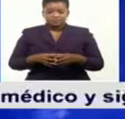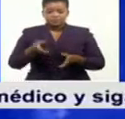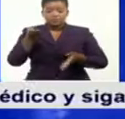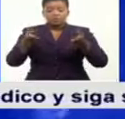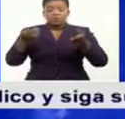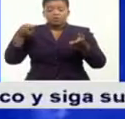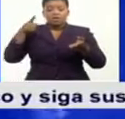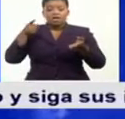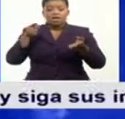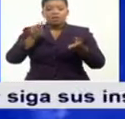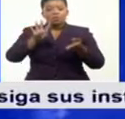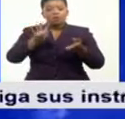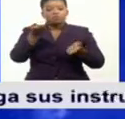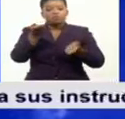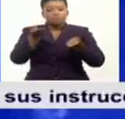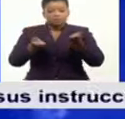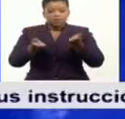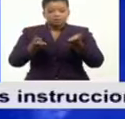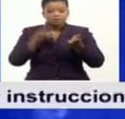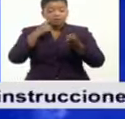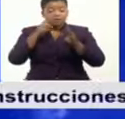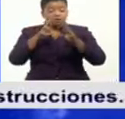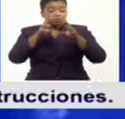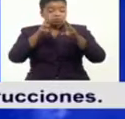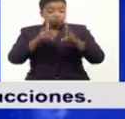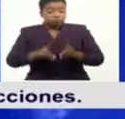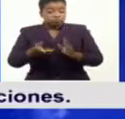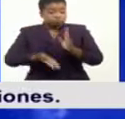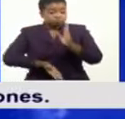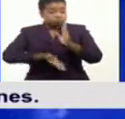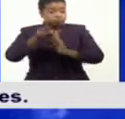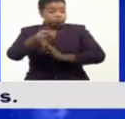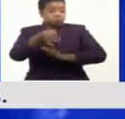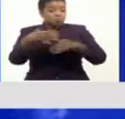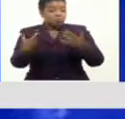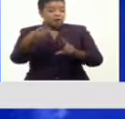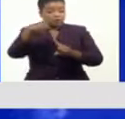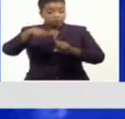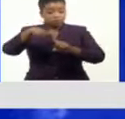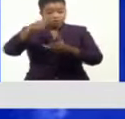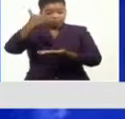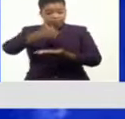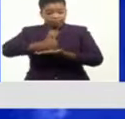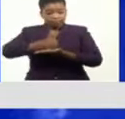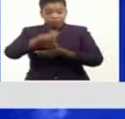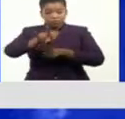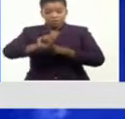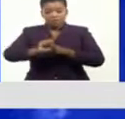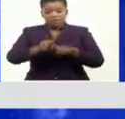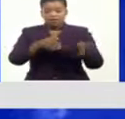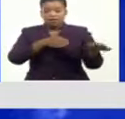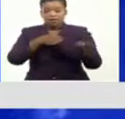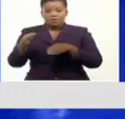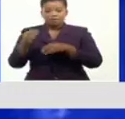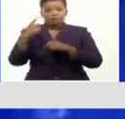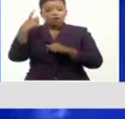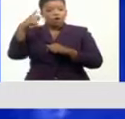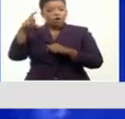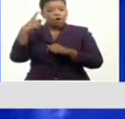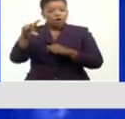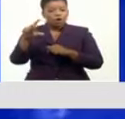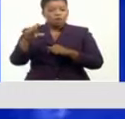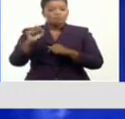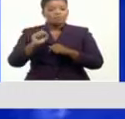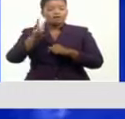anterior. La cifra mayor en el municipio de Las Tunas es 9 y Colombia, Majibacoa y Jobabo con 1 cada